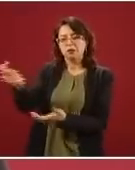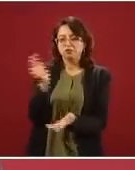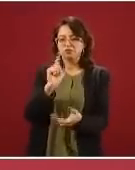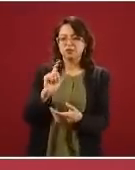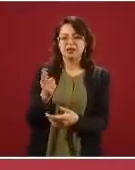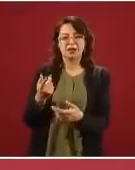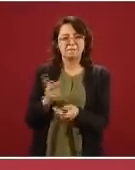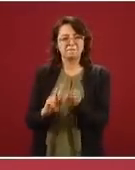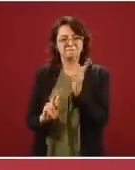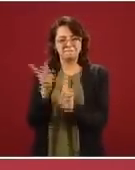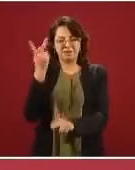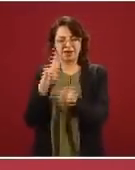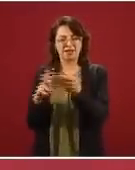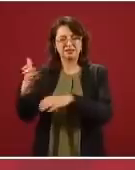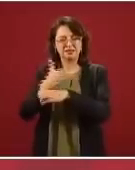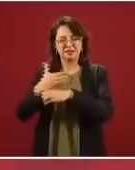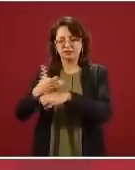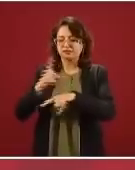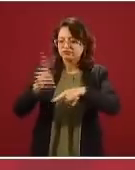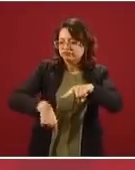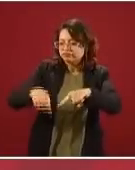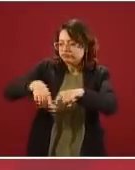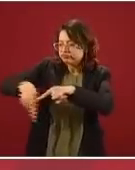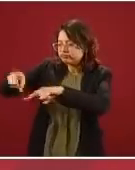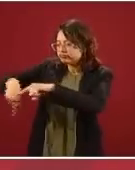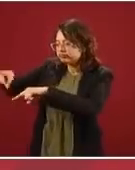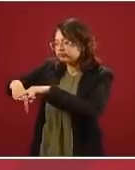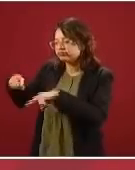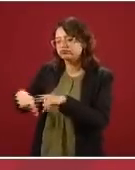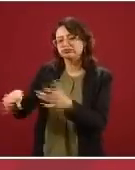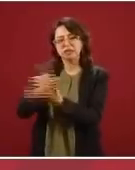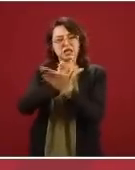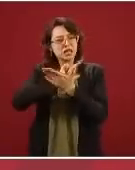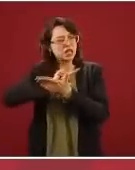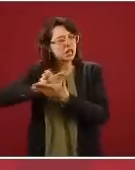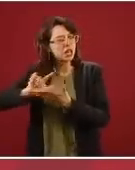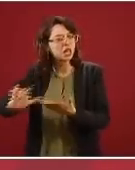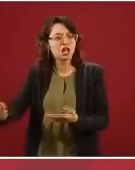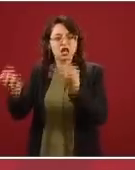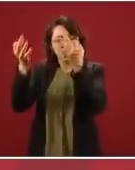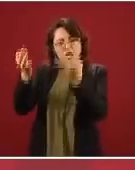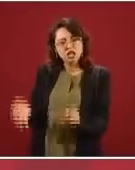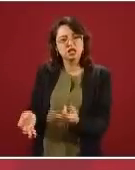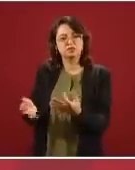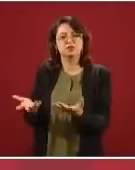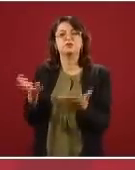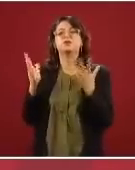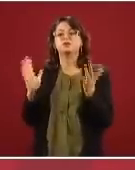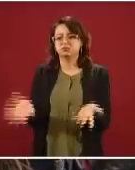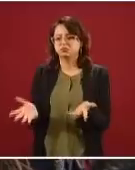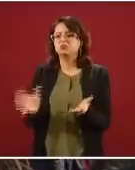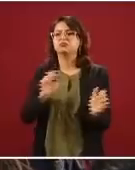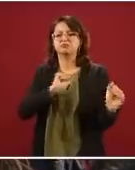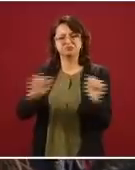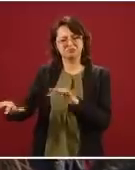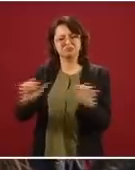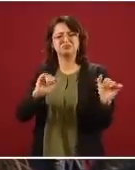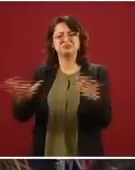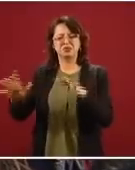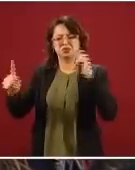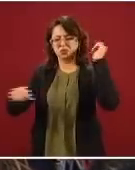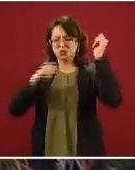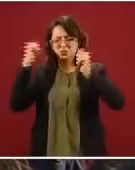resolvió, y decirles que están llegando turistas, ellos lo saben,